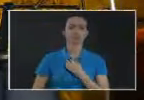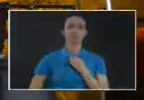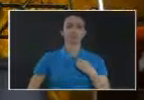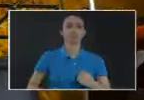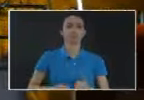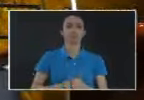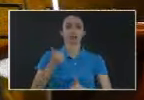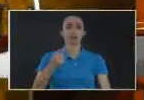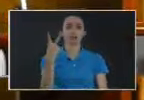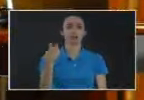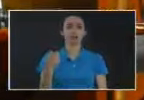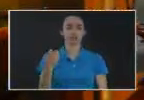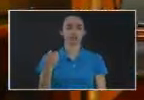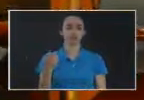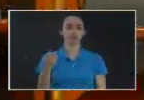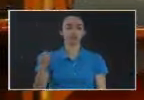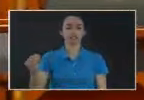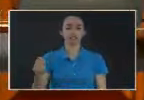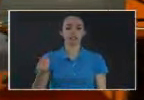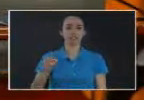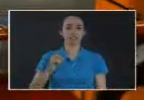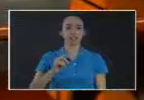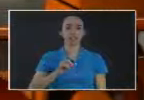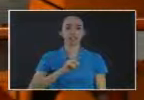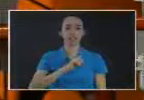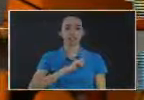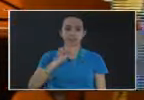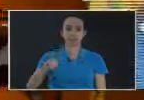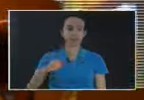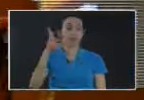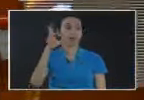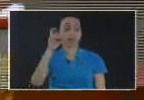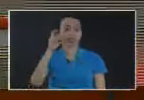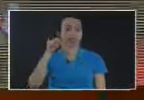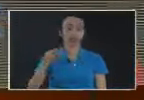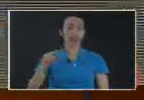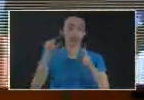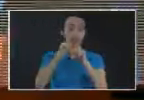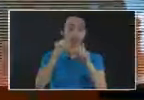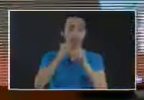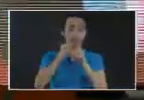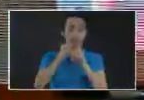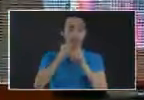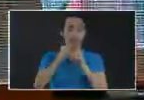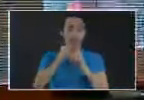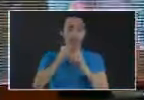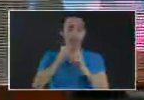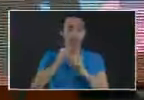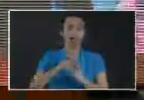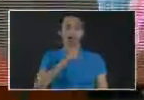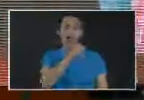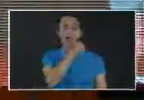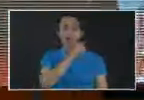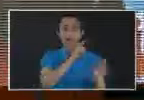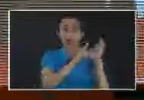Cada vez que he estado escuchando la palabra apostólica,